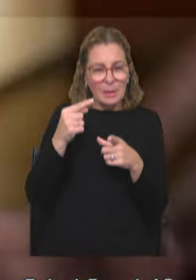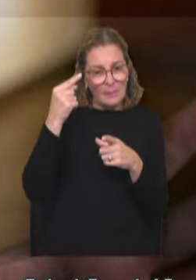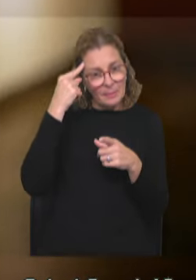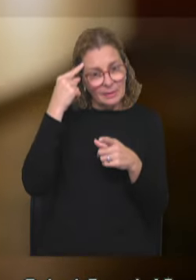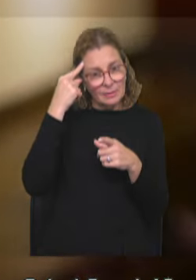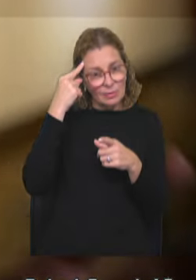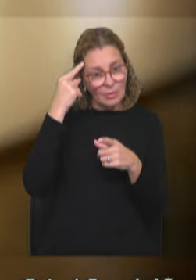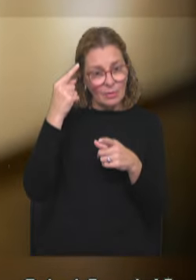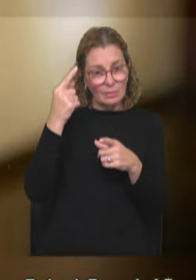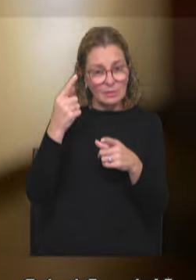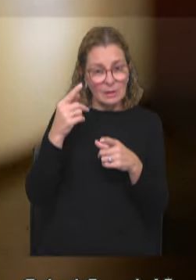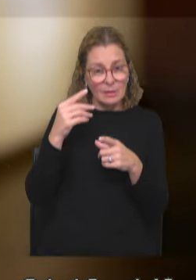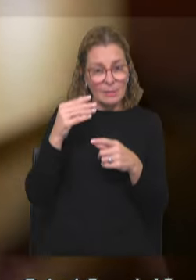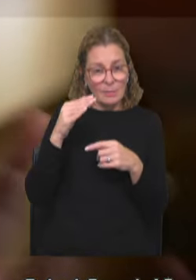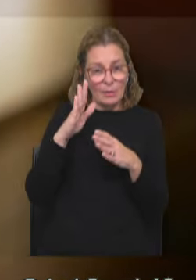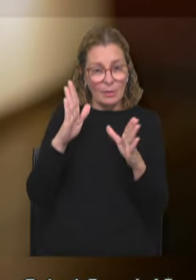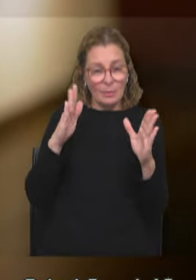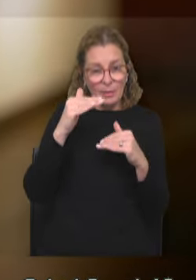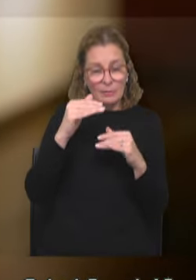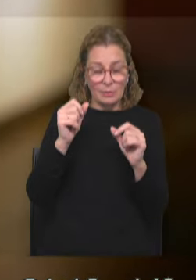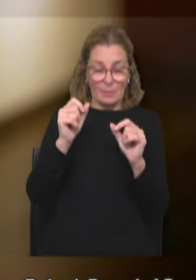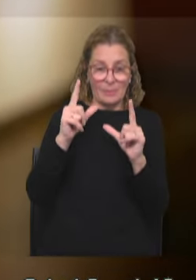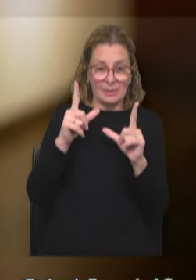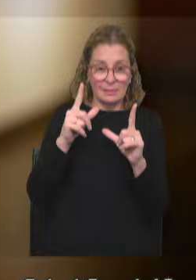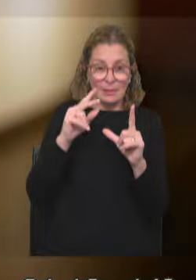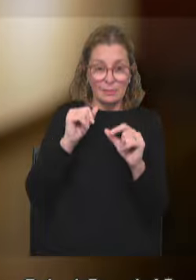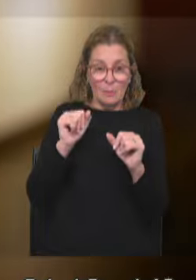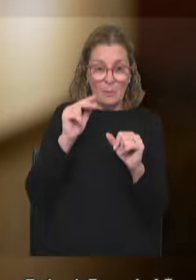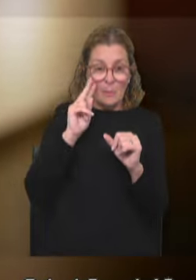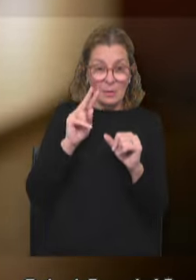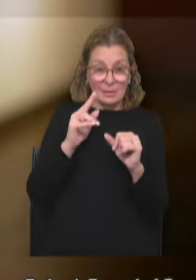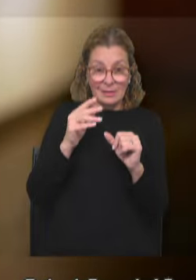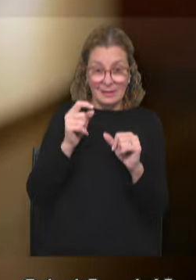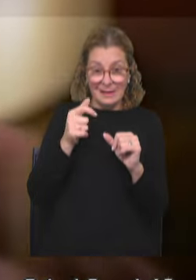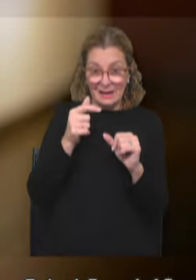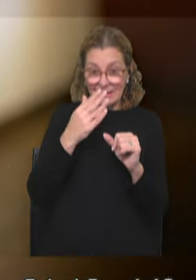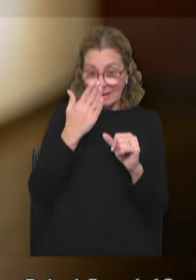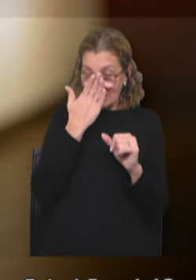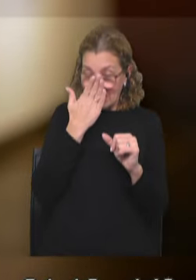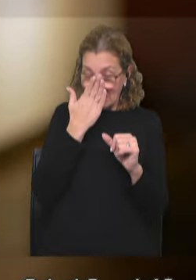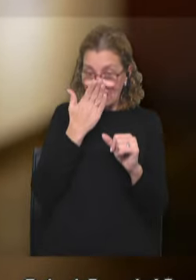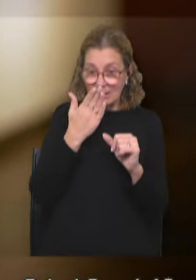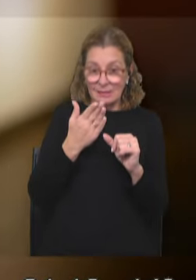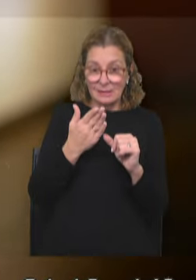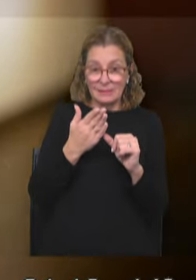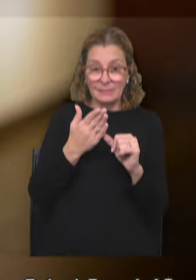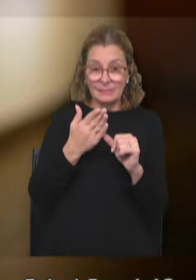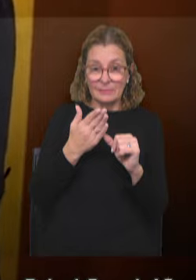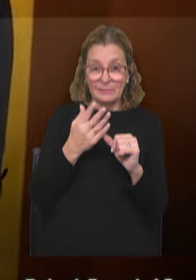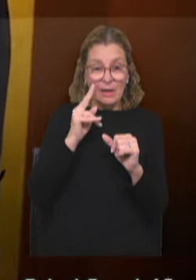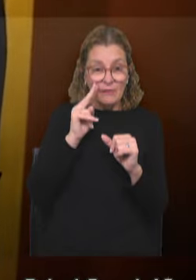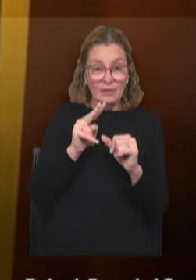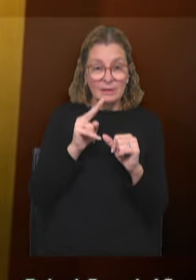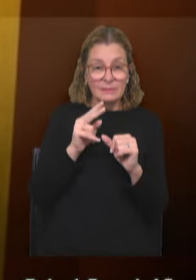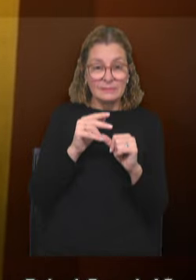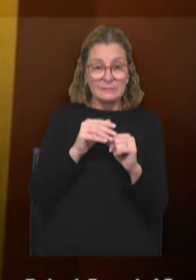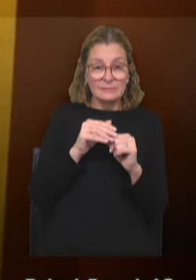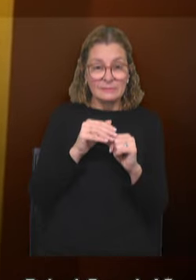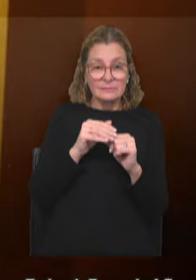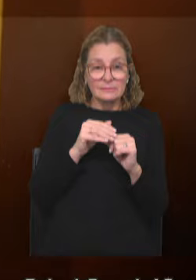construir una caja de policarbonato de alto impacto para que tú puedas acercarse casi pegando la nariz a este policarbonato,